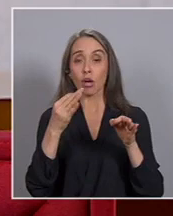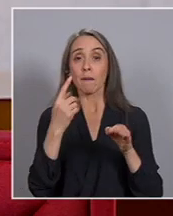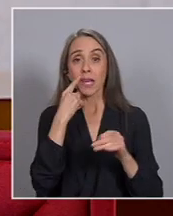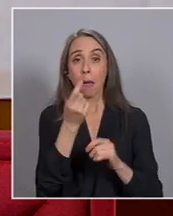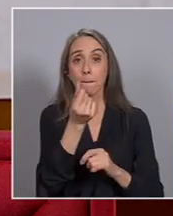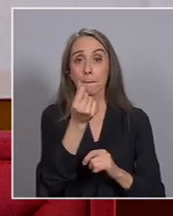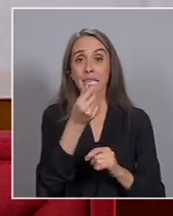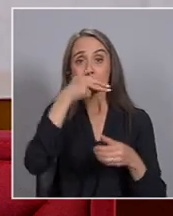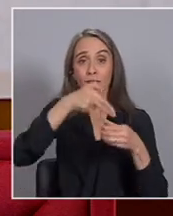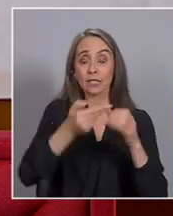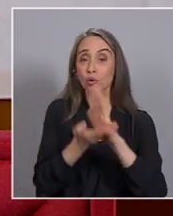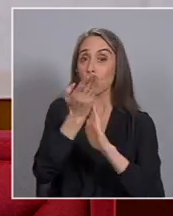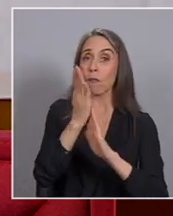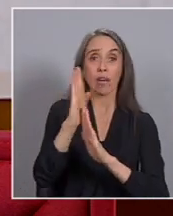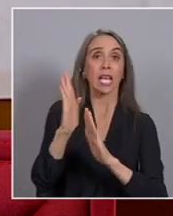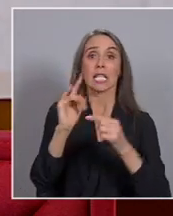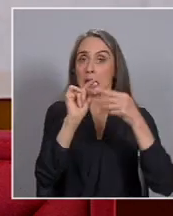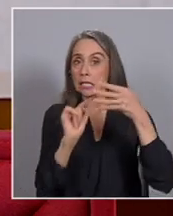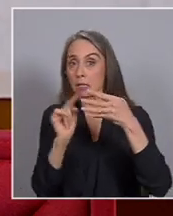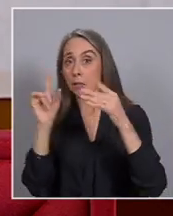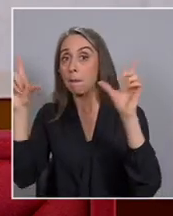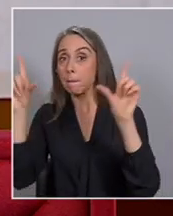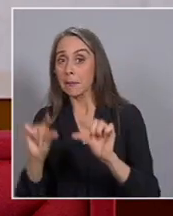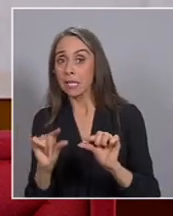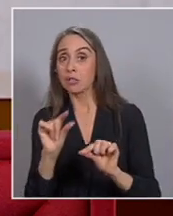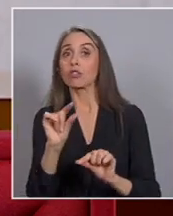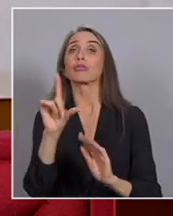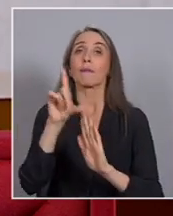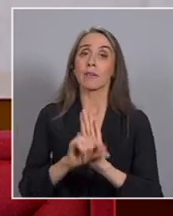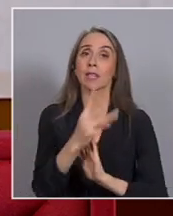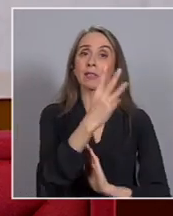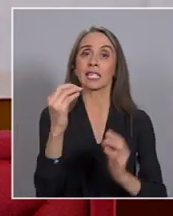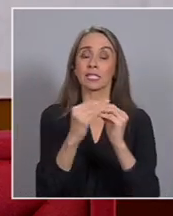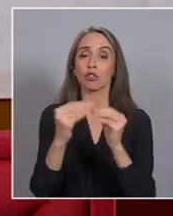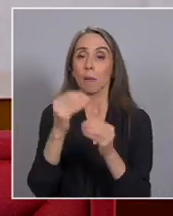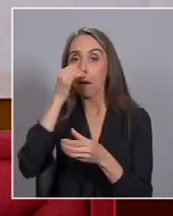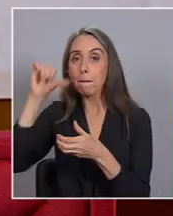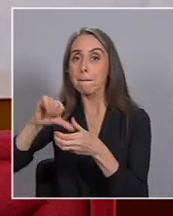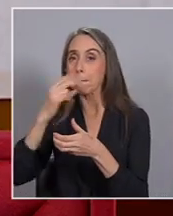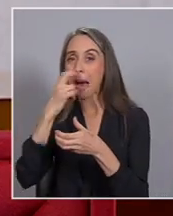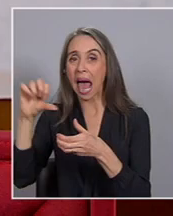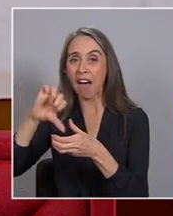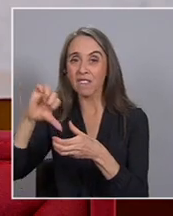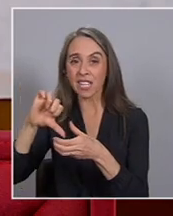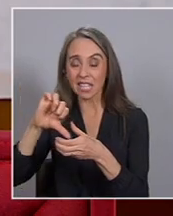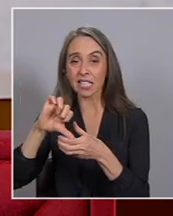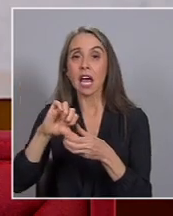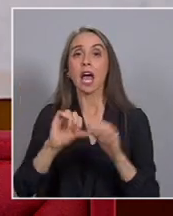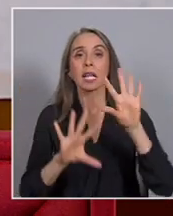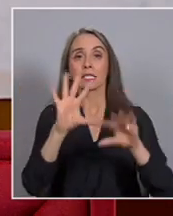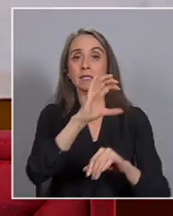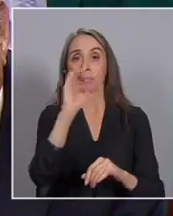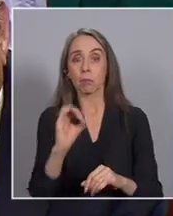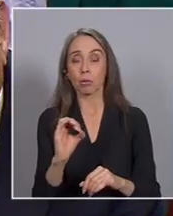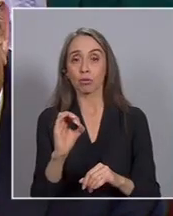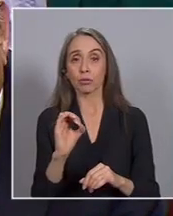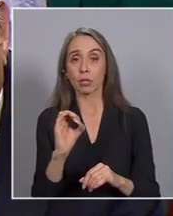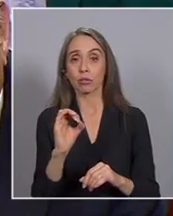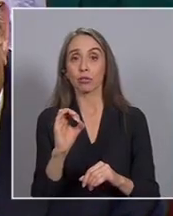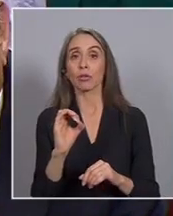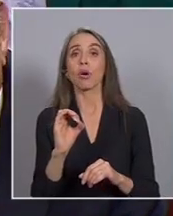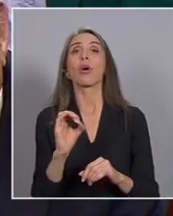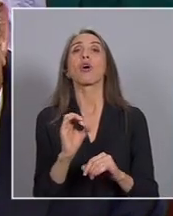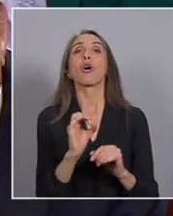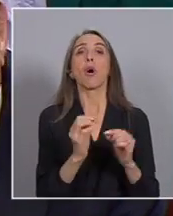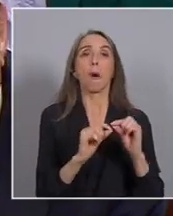de los precios de las bencinas, reducir en cerca de 300 pesos el precio de la parafina, aumentar en un 15% el monto de